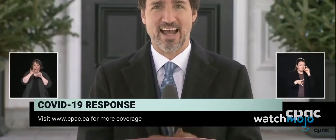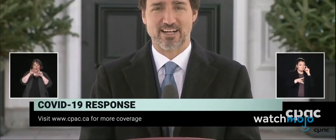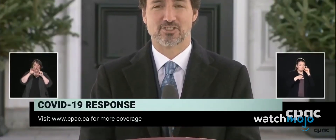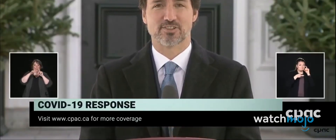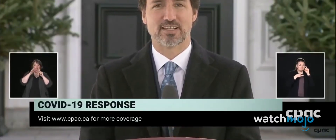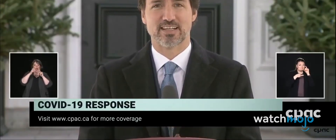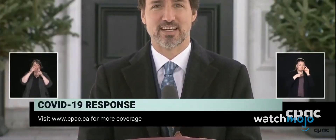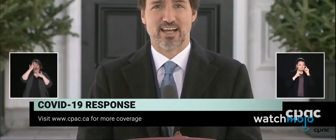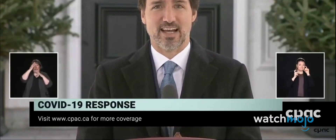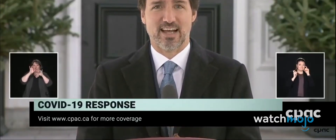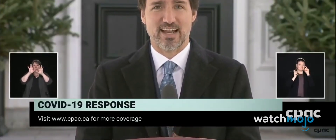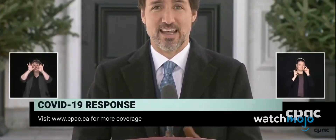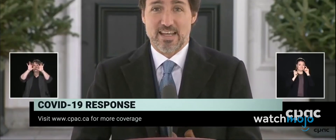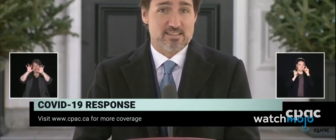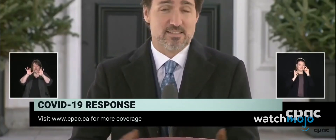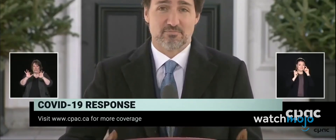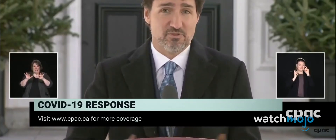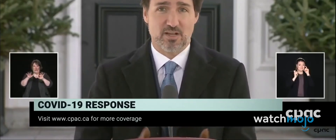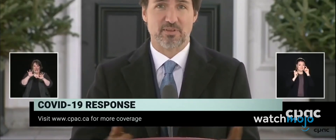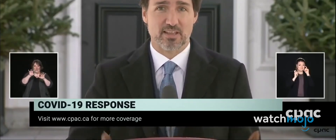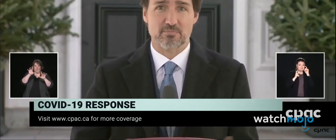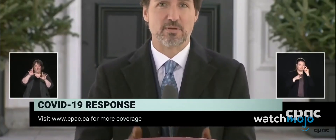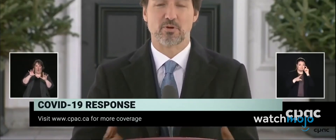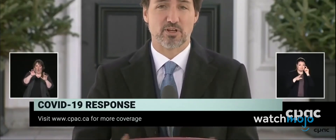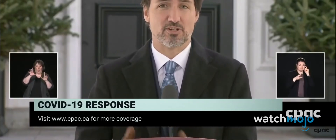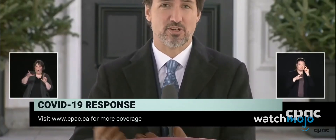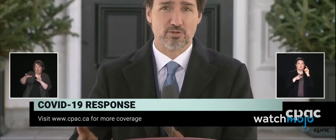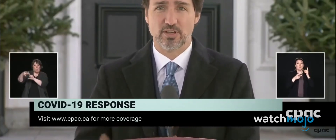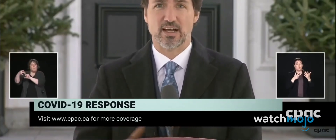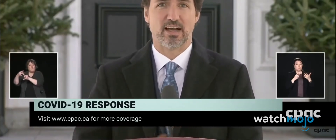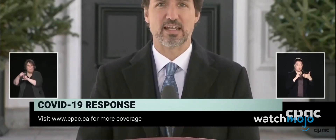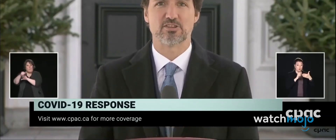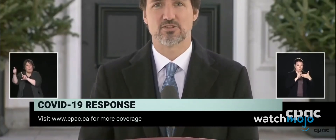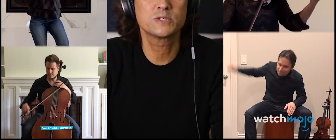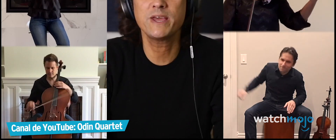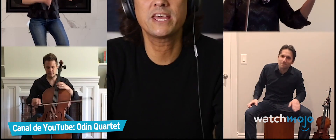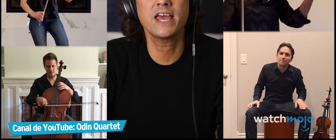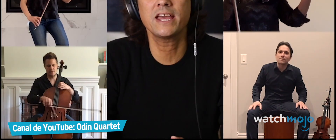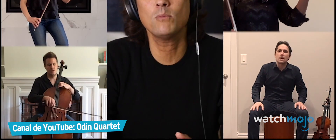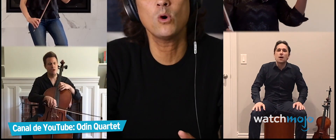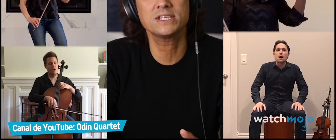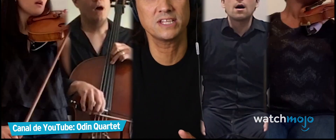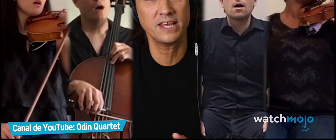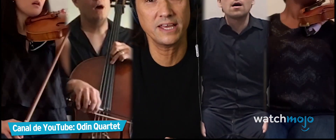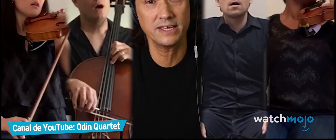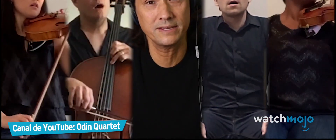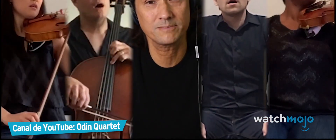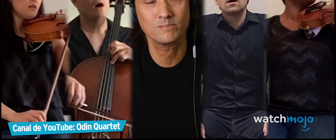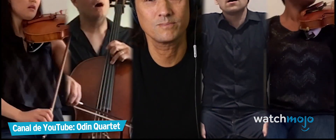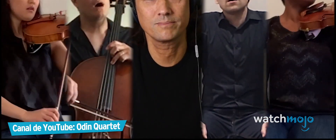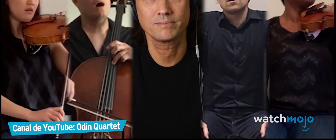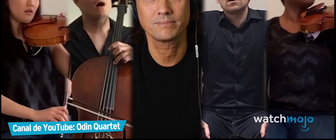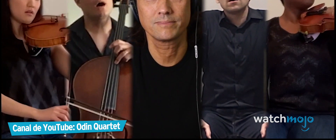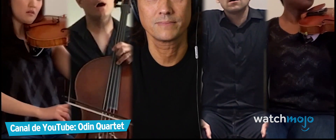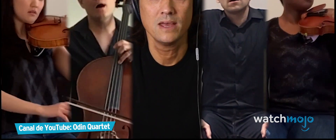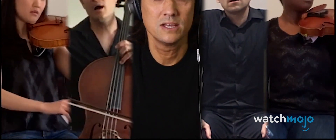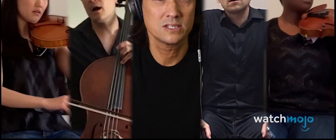muy extraña y en poco tiempo esta frase se convirtió en un remix pegajoso. Speaking moistly.